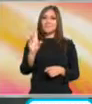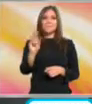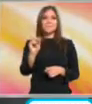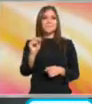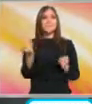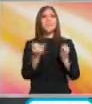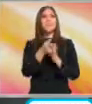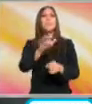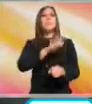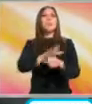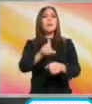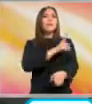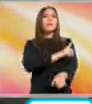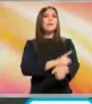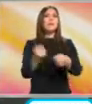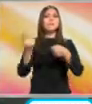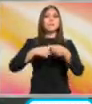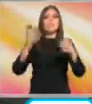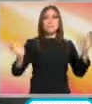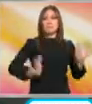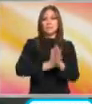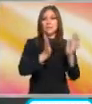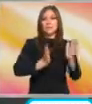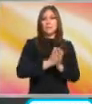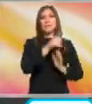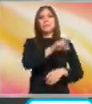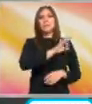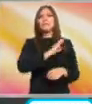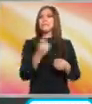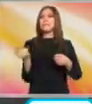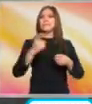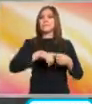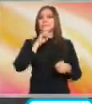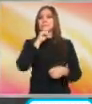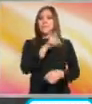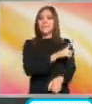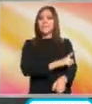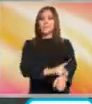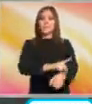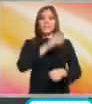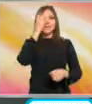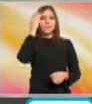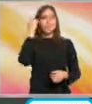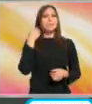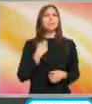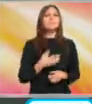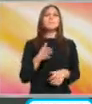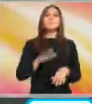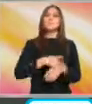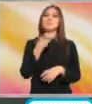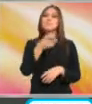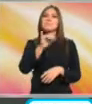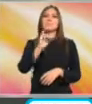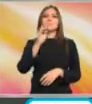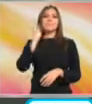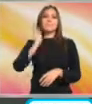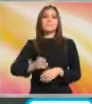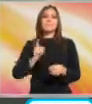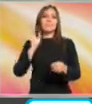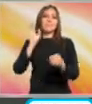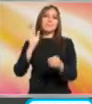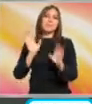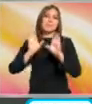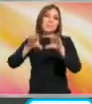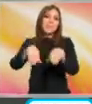que qué delegaciones podrían participar, y que yo estaba dentro de esas delegaciones, ¿no? Entonces, sin dudarlo, me inscribí y bueno,